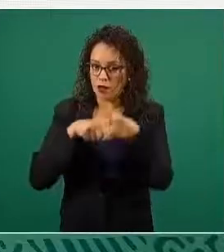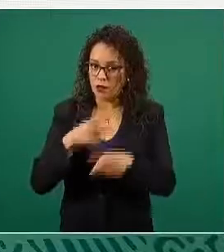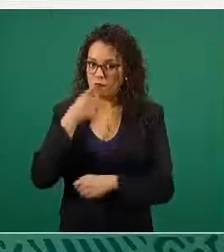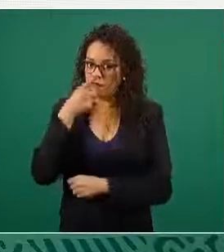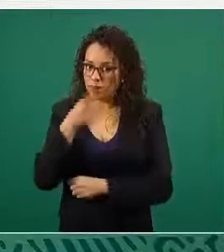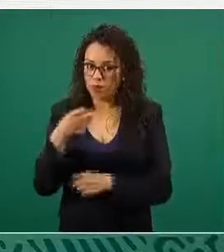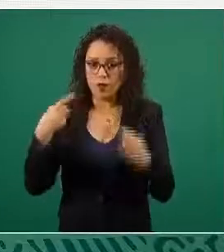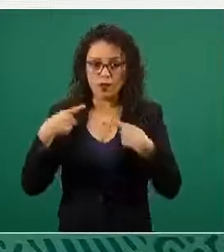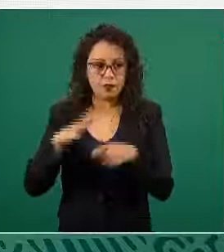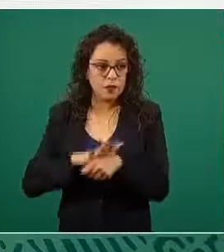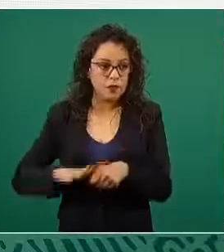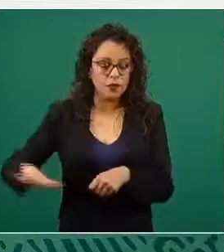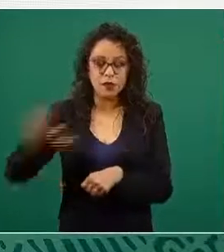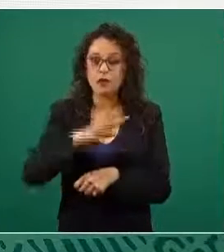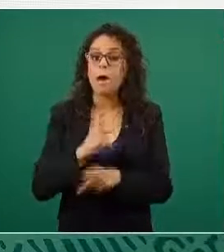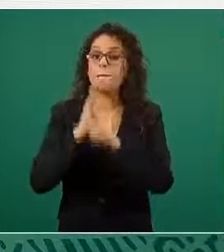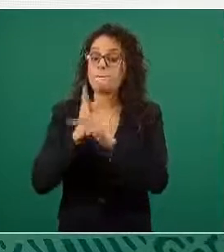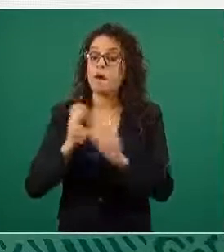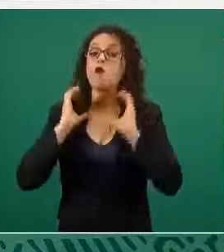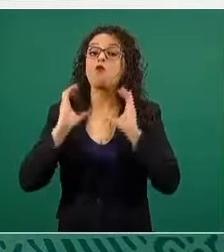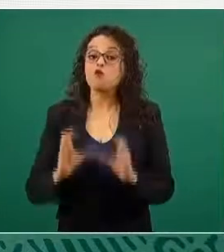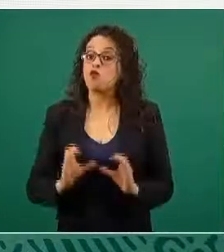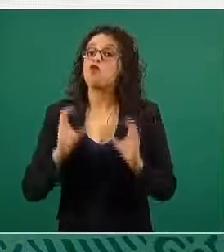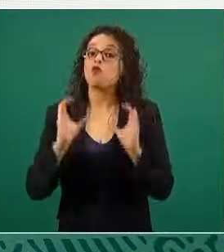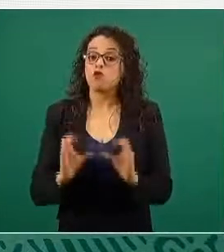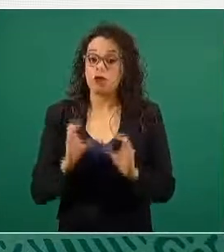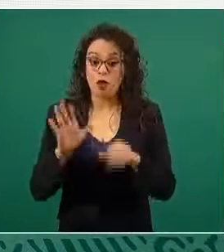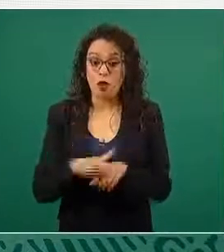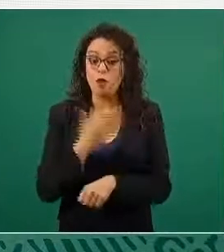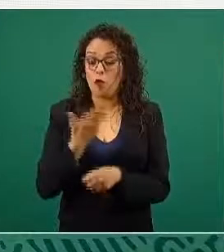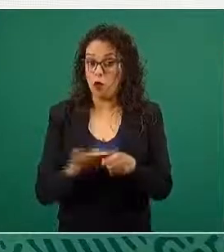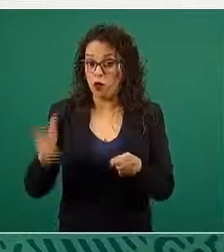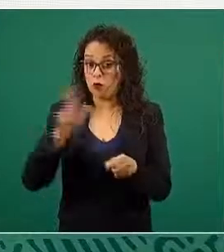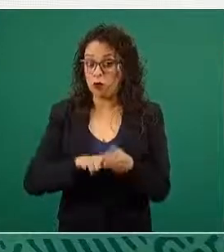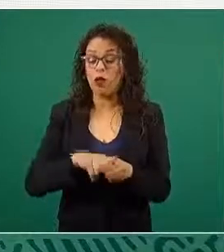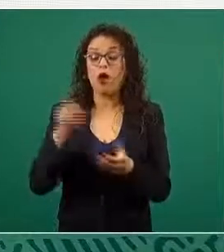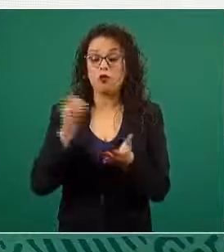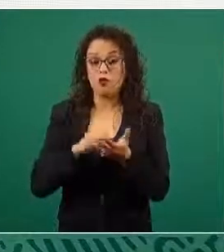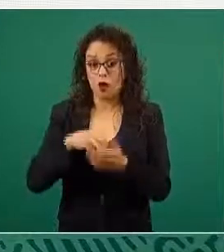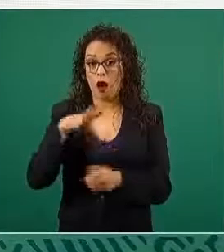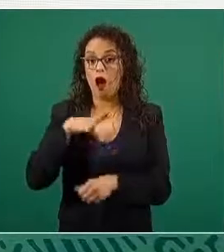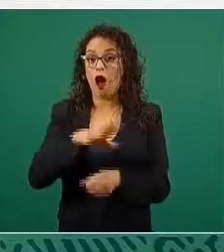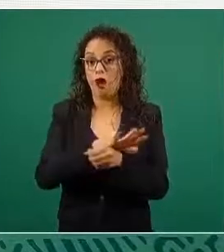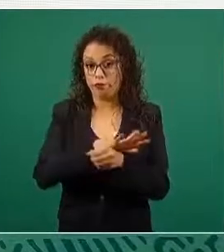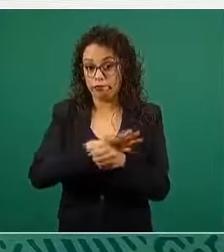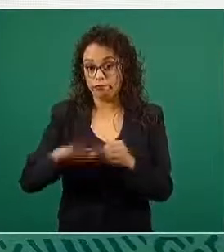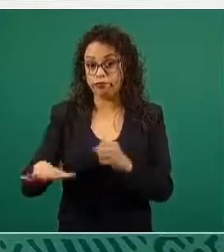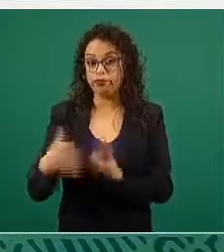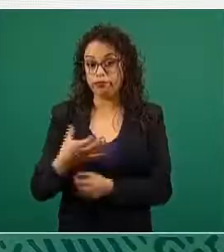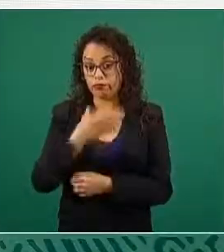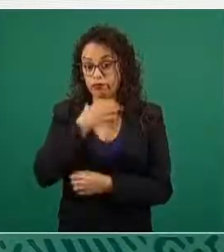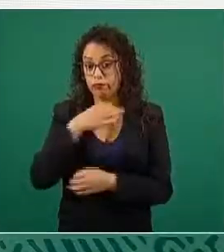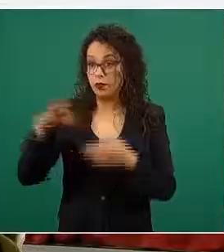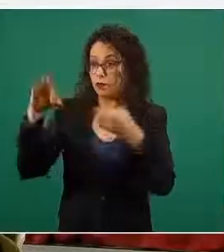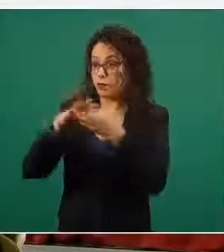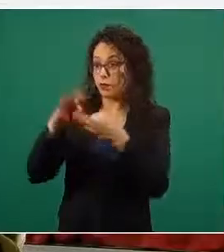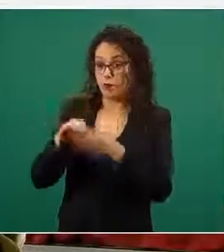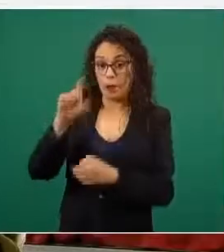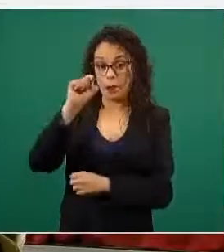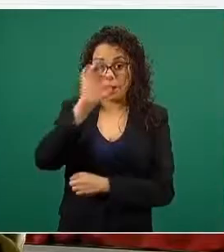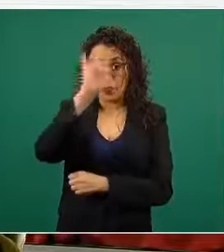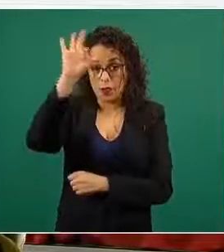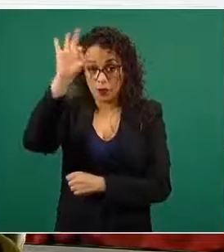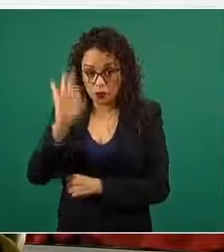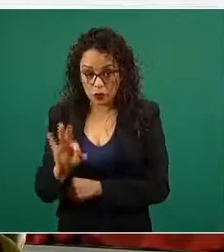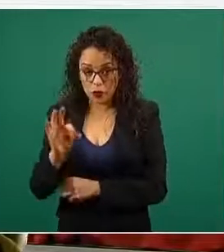prudencia. Prudencia porque todavía están muy llenos los hospitales, tenemos una reserva cercana al 20%, pero es